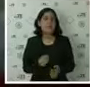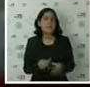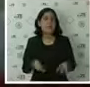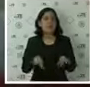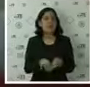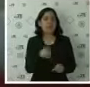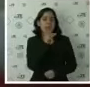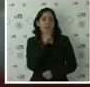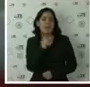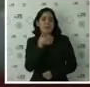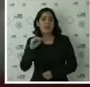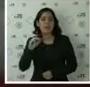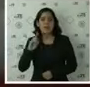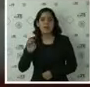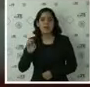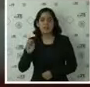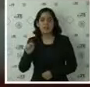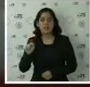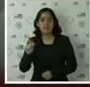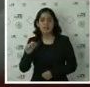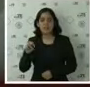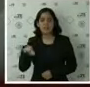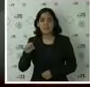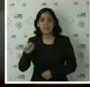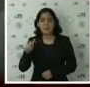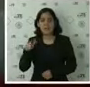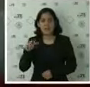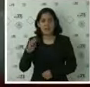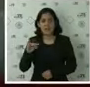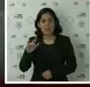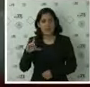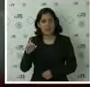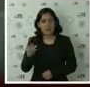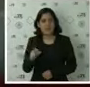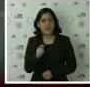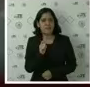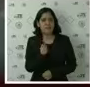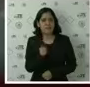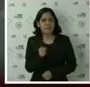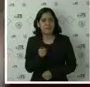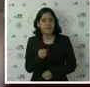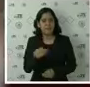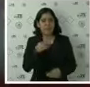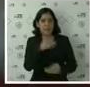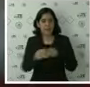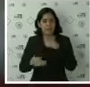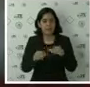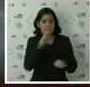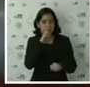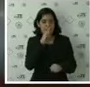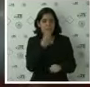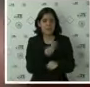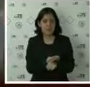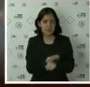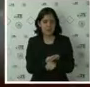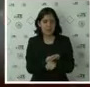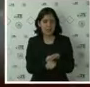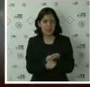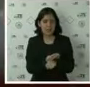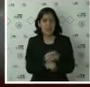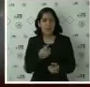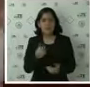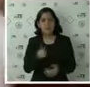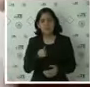ese es el meollo. Nos toca a todas y a todos. Pero no esperemos a cumplir 10 años, por Dios, hagámoslo desde